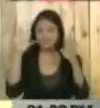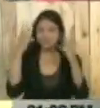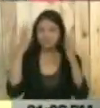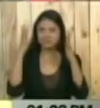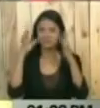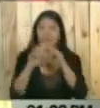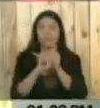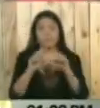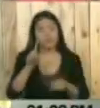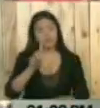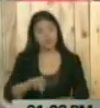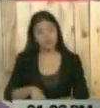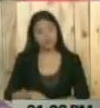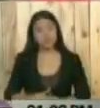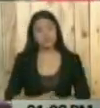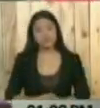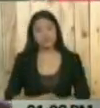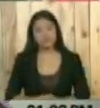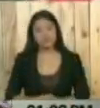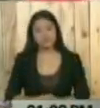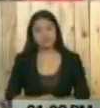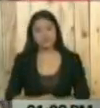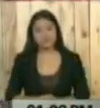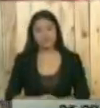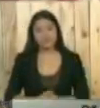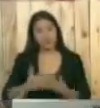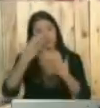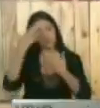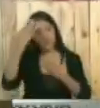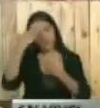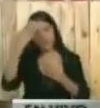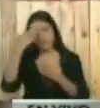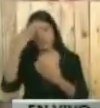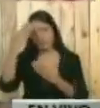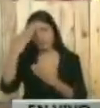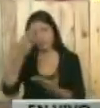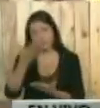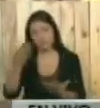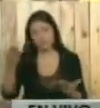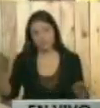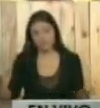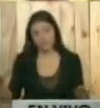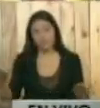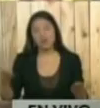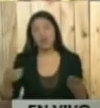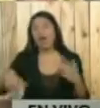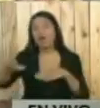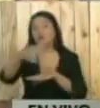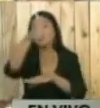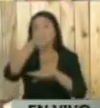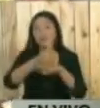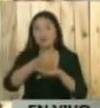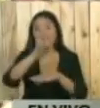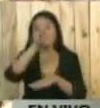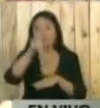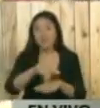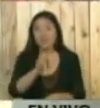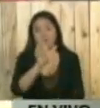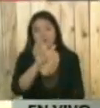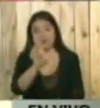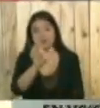Pero también quiero enviarle un saludo a toda la dirección nacional del